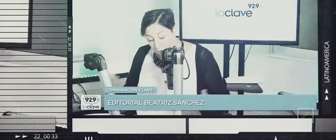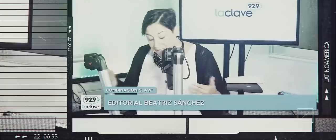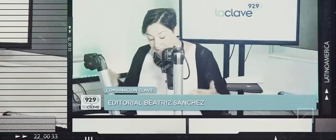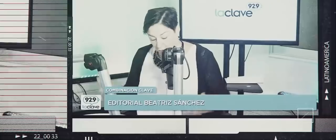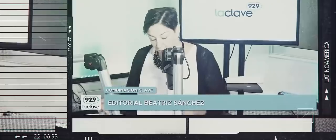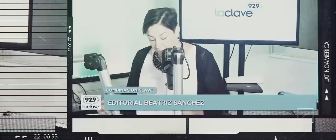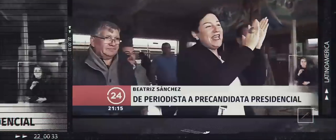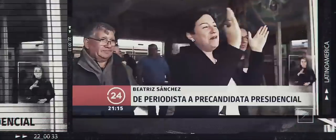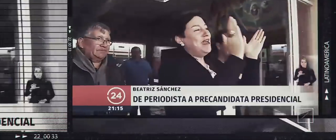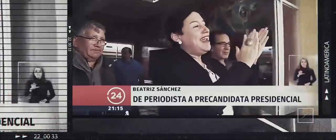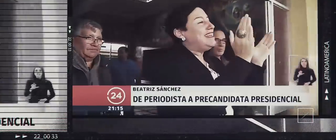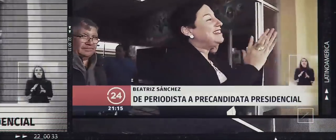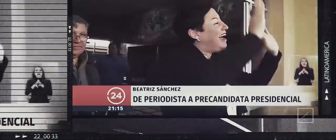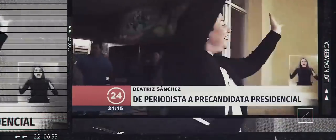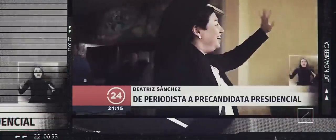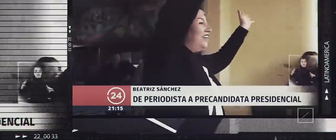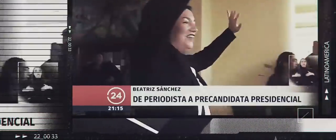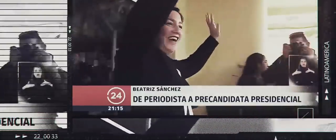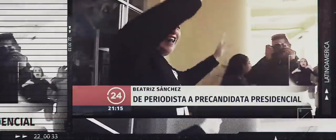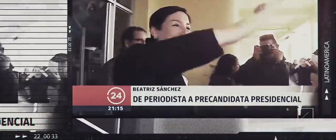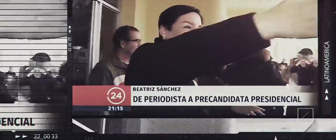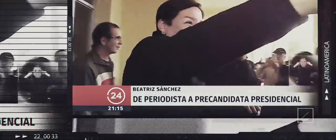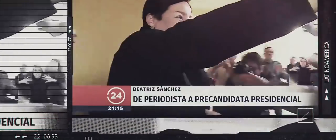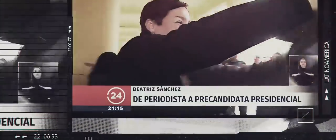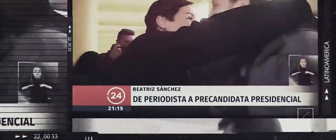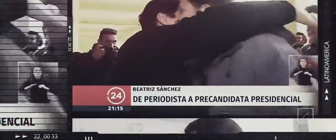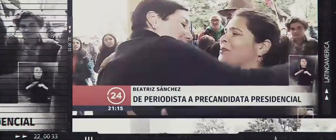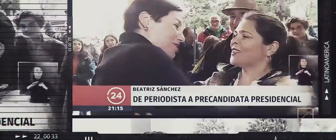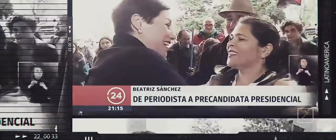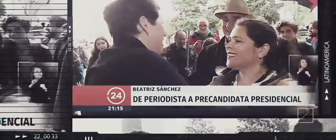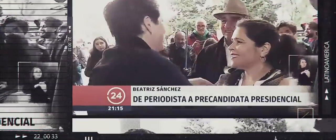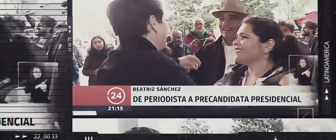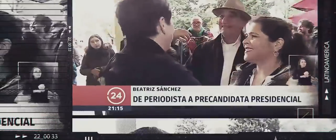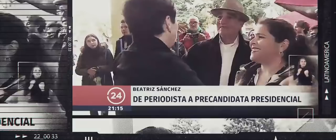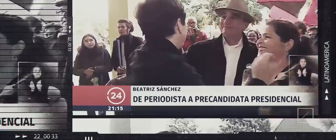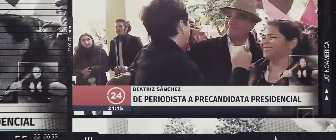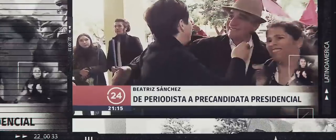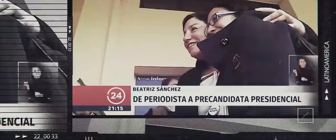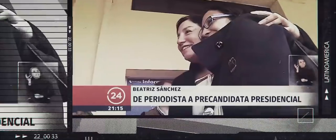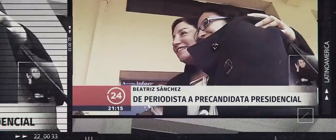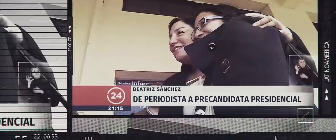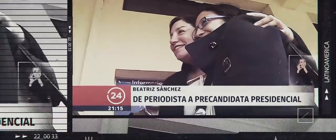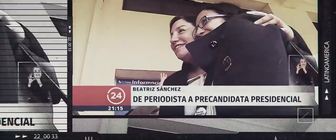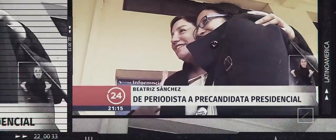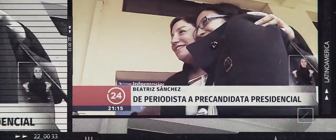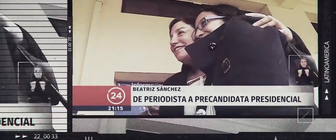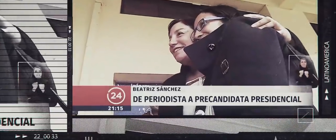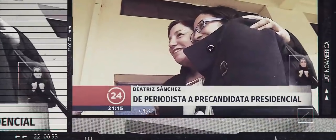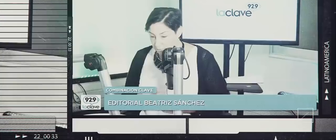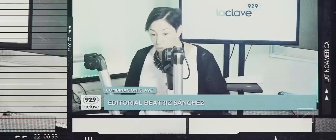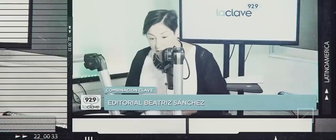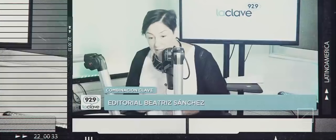que buscamos distinto, para un país que sea más humano, para un país más colectivo, para un país donde la política la hacemos